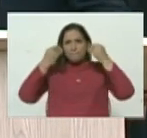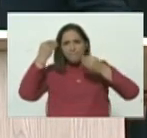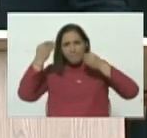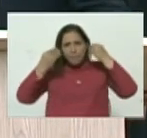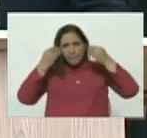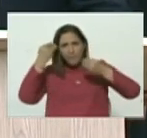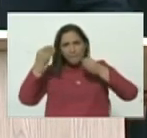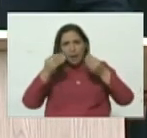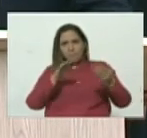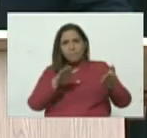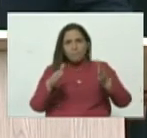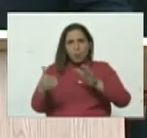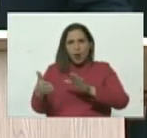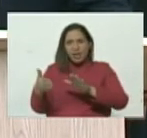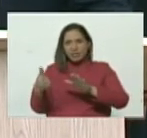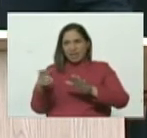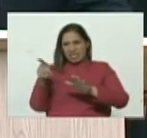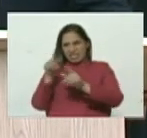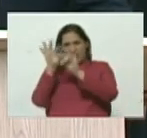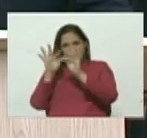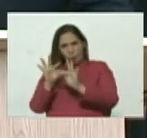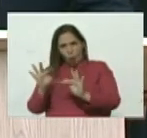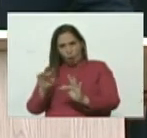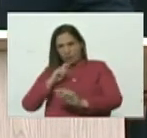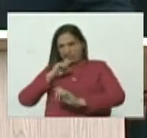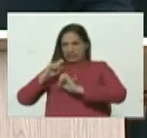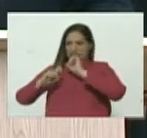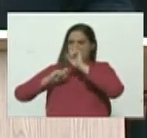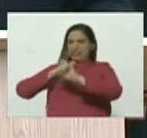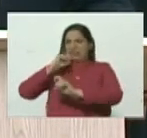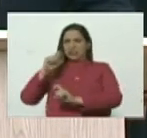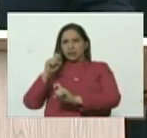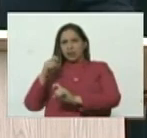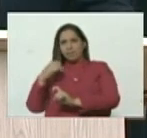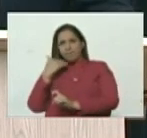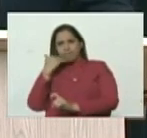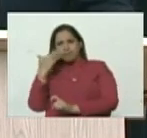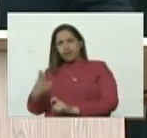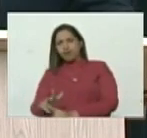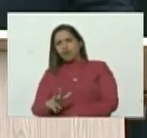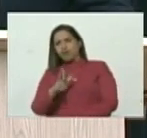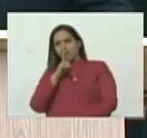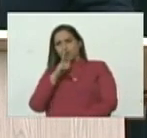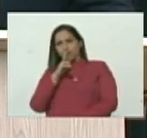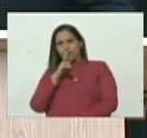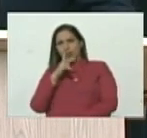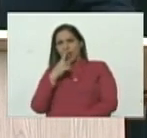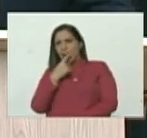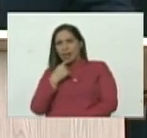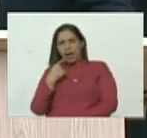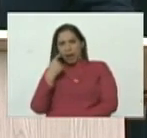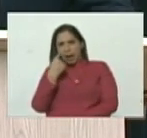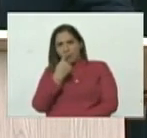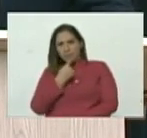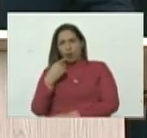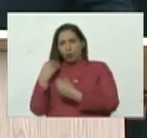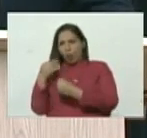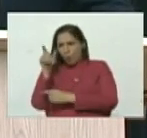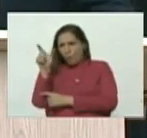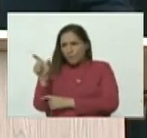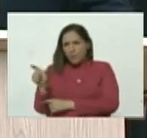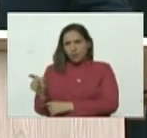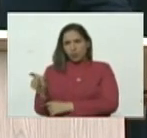de esa manera, con esa hazaña, con esa barbarie en los labios? ¿Cómo una